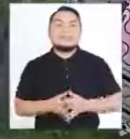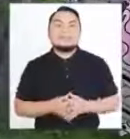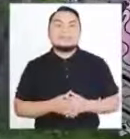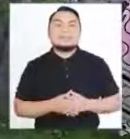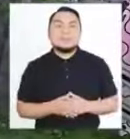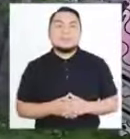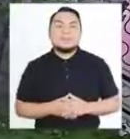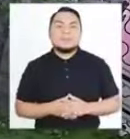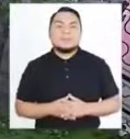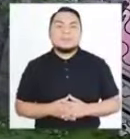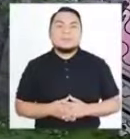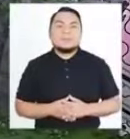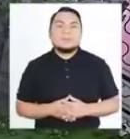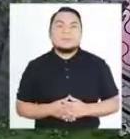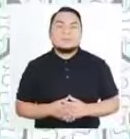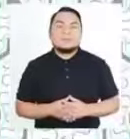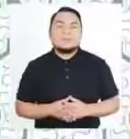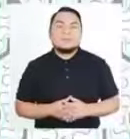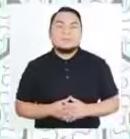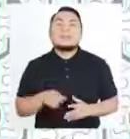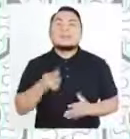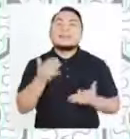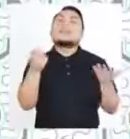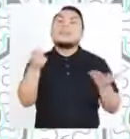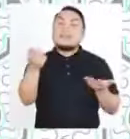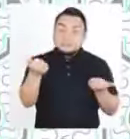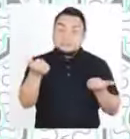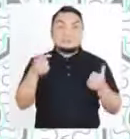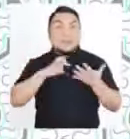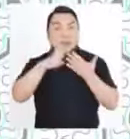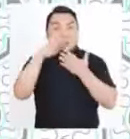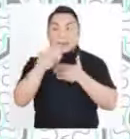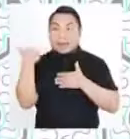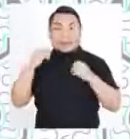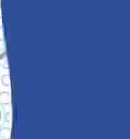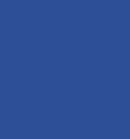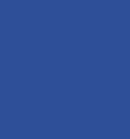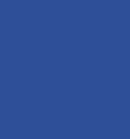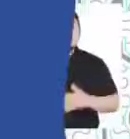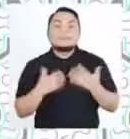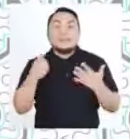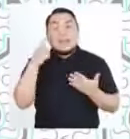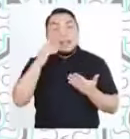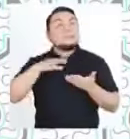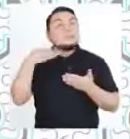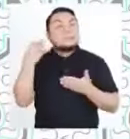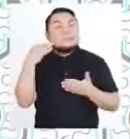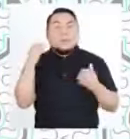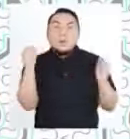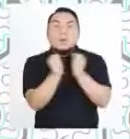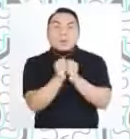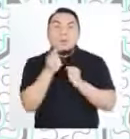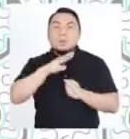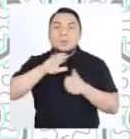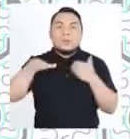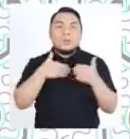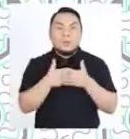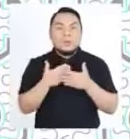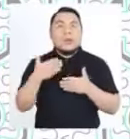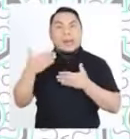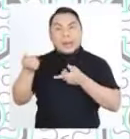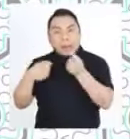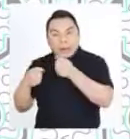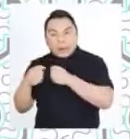¡Listo! ¿Qué les pareció el programa anterior? Después del programa, acompañé a mi papá